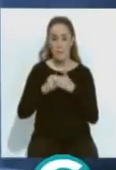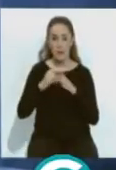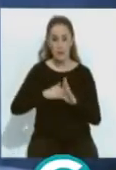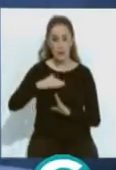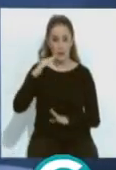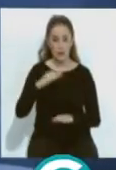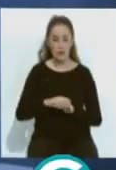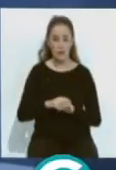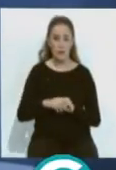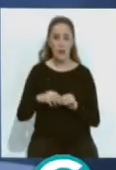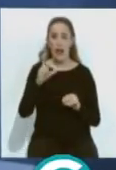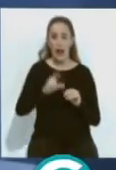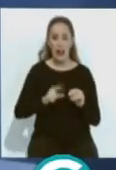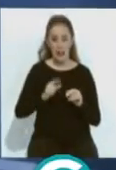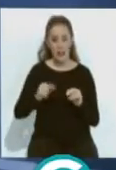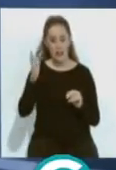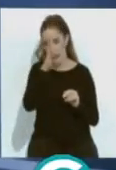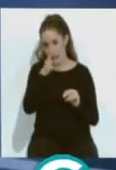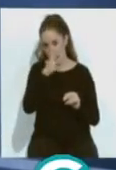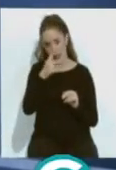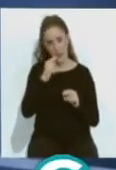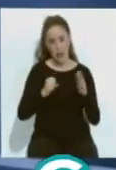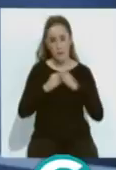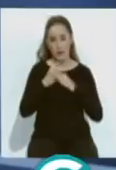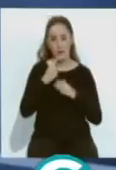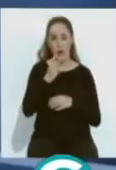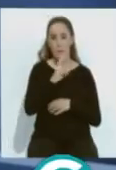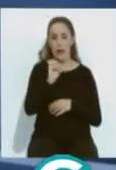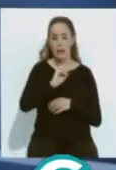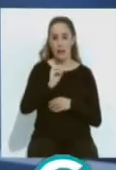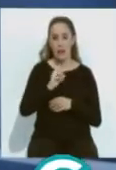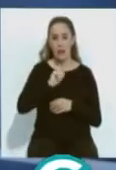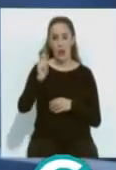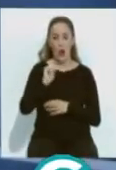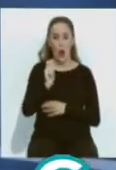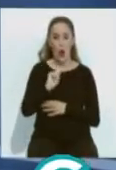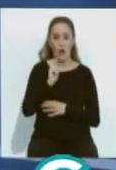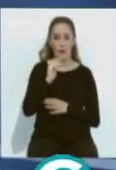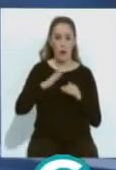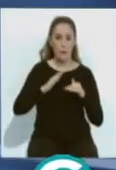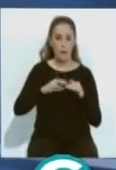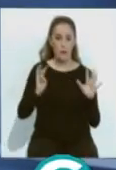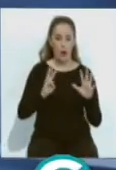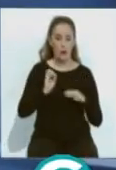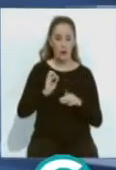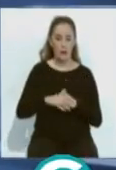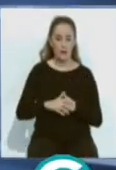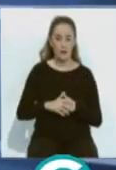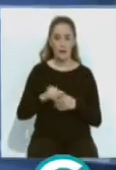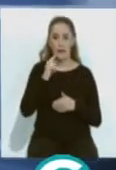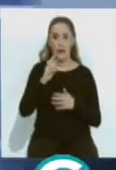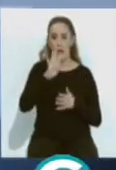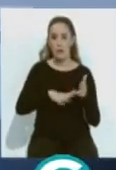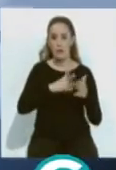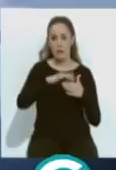en ascenso. Algeciras y Jerez alcanzarán la máxima con 20 grados y Olvera y Jerez la mínima con 8. Y a continuación